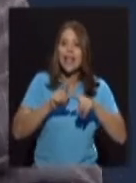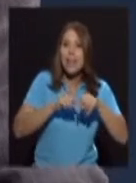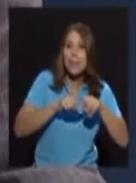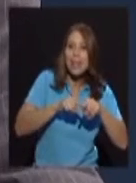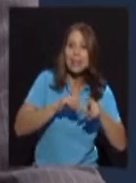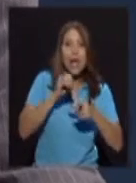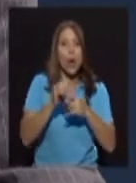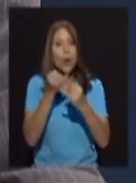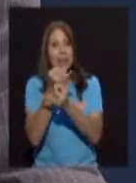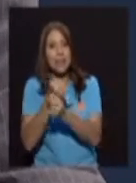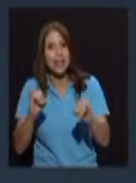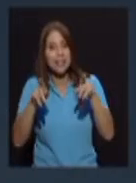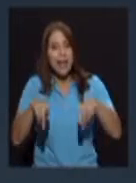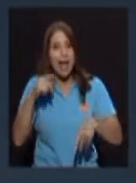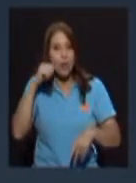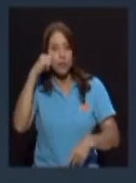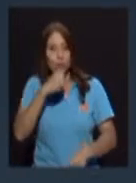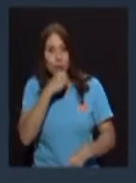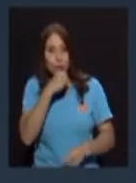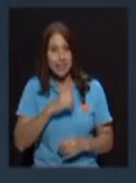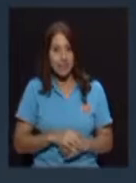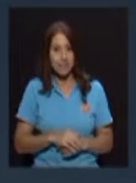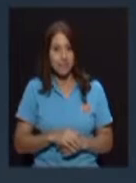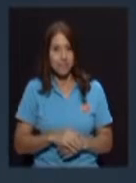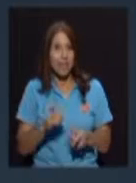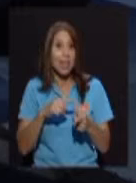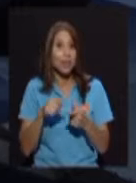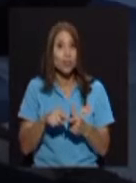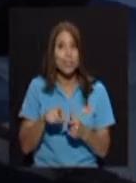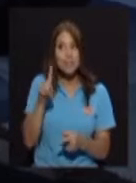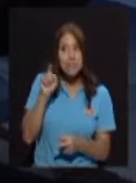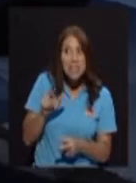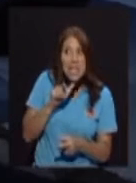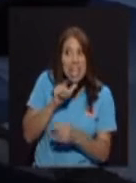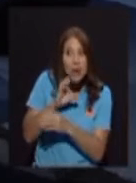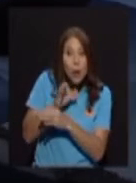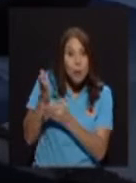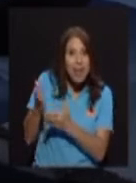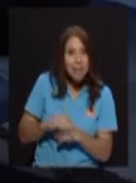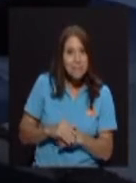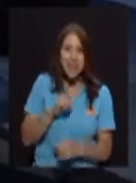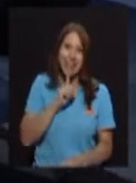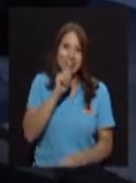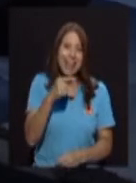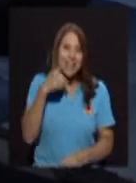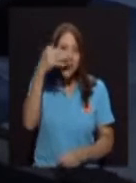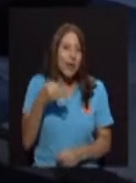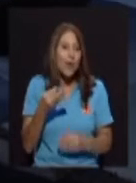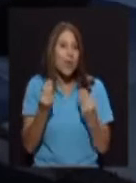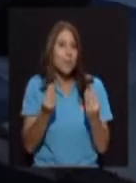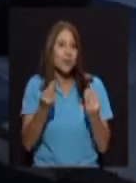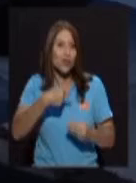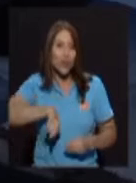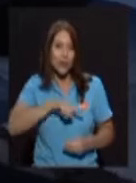independencia de los adultos mayores. Así que ¿quién lo va a cuidar? Bueno, depende. Pero en realidad yo creo que muchos